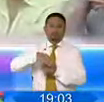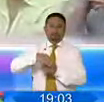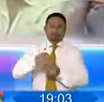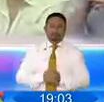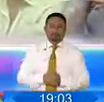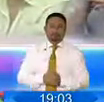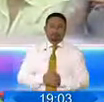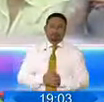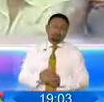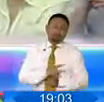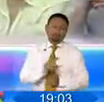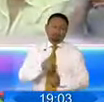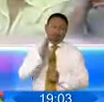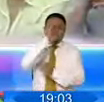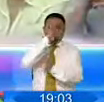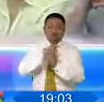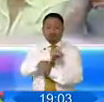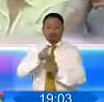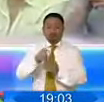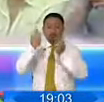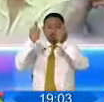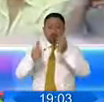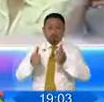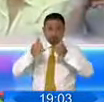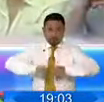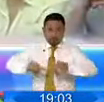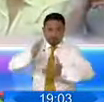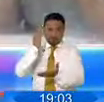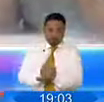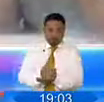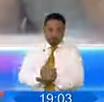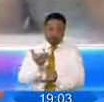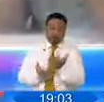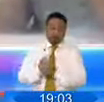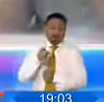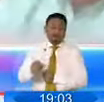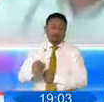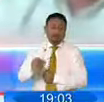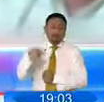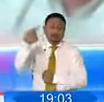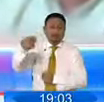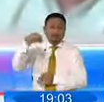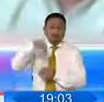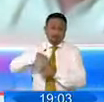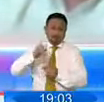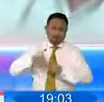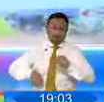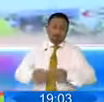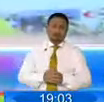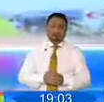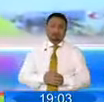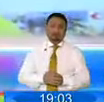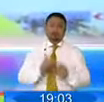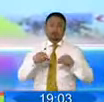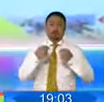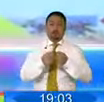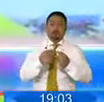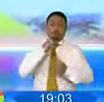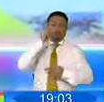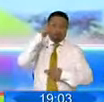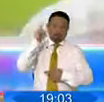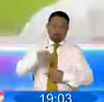entre otras cosas busca eliminar la reelección indefinida, que lo podría afectar directamente. En el ala correísta reaccionaron de